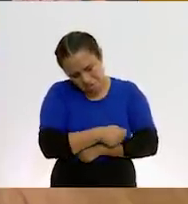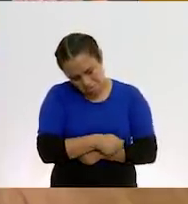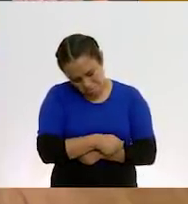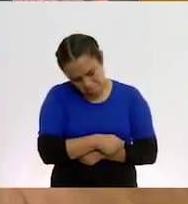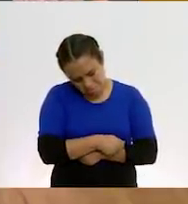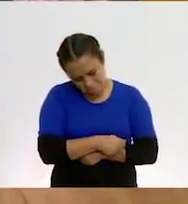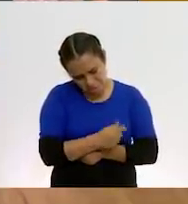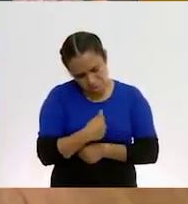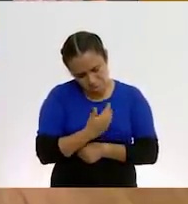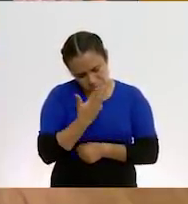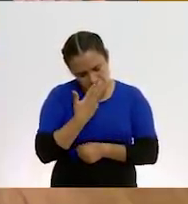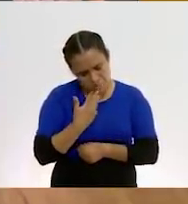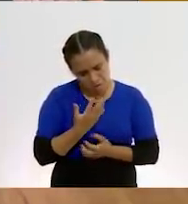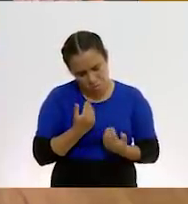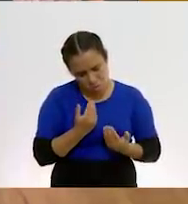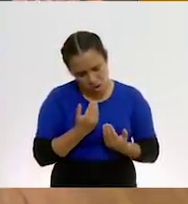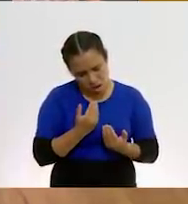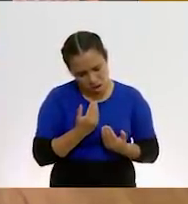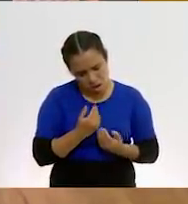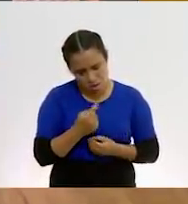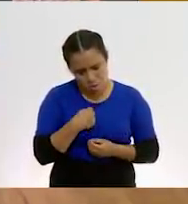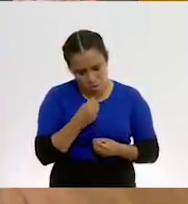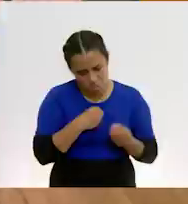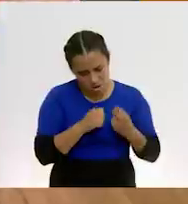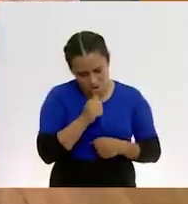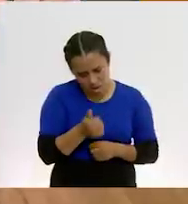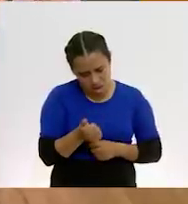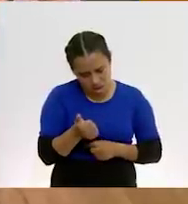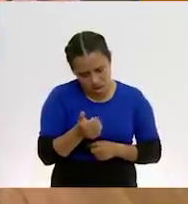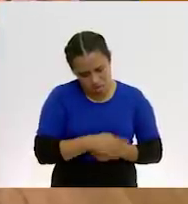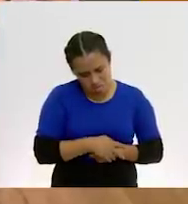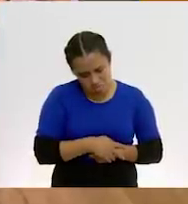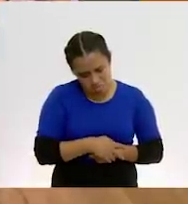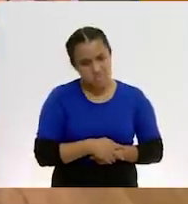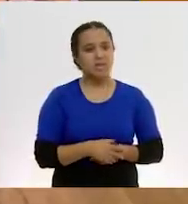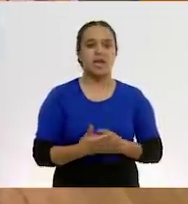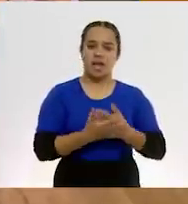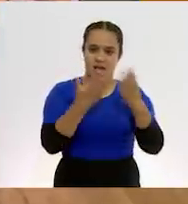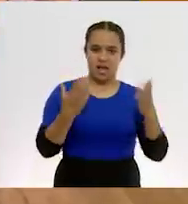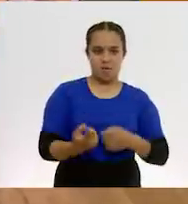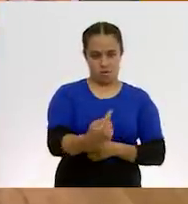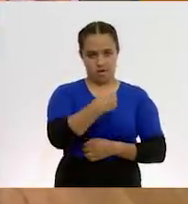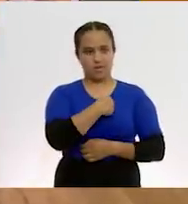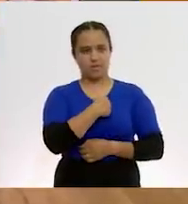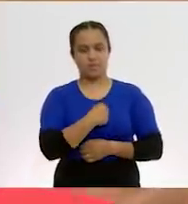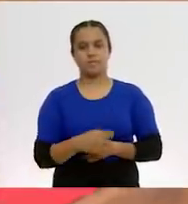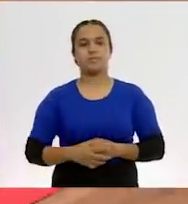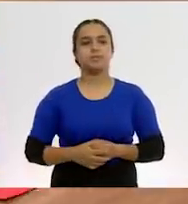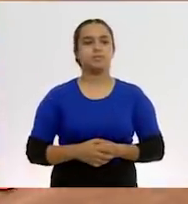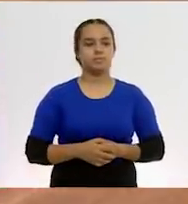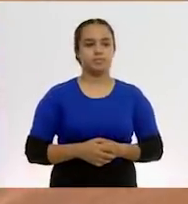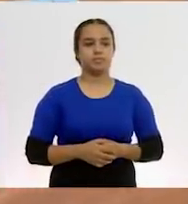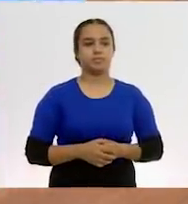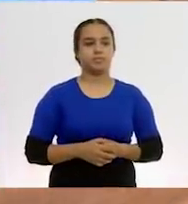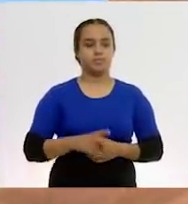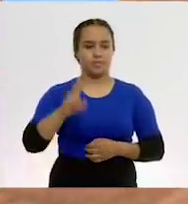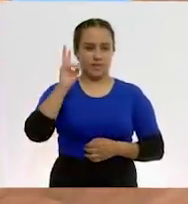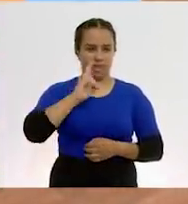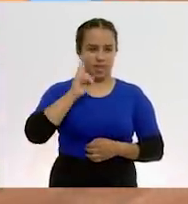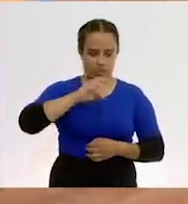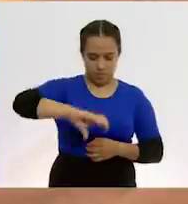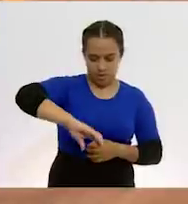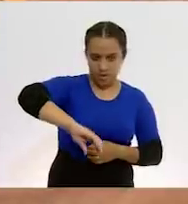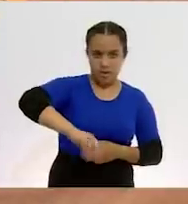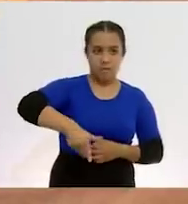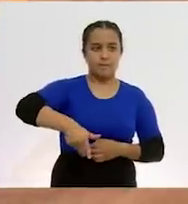No tengo miel, no tengo bambú. No voy a comer la mesa. ¿Voy yo, va? Sí. A ver, ¿qué me dice